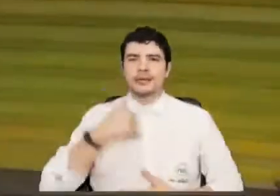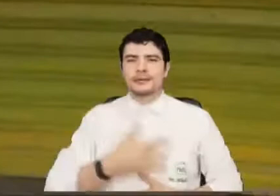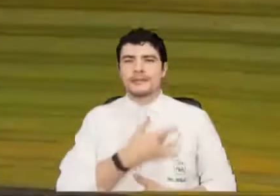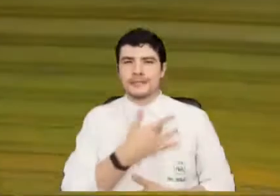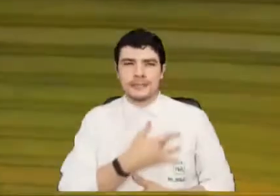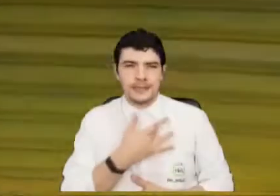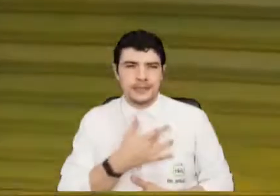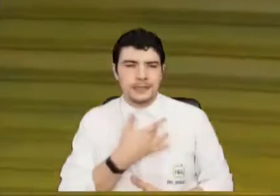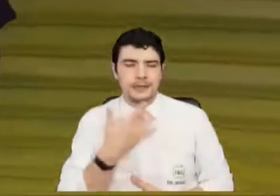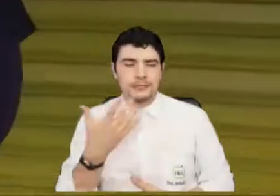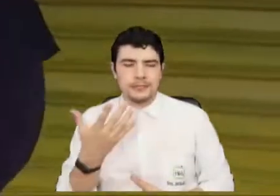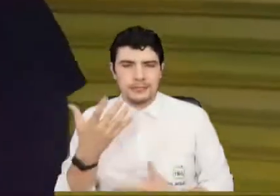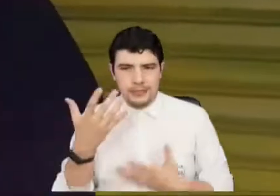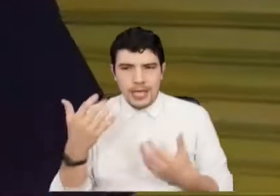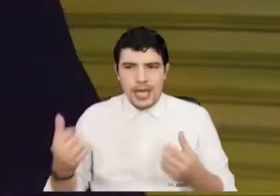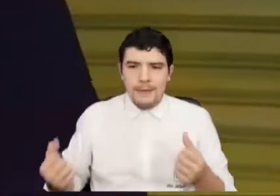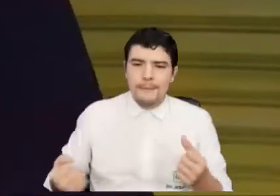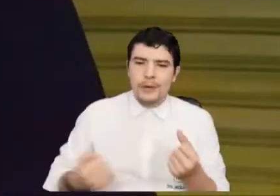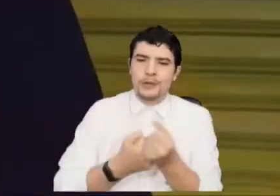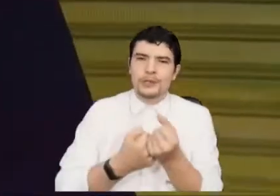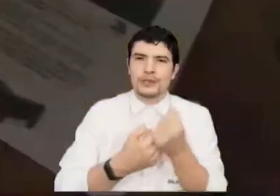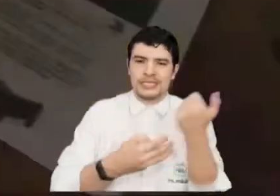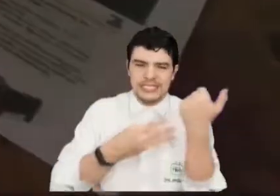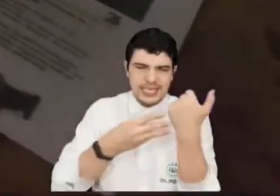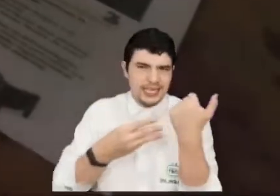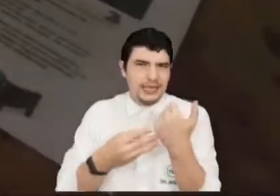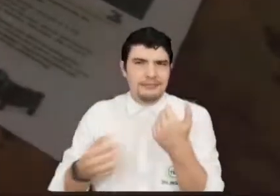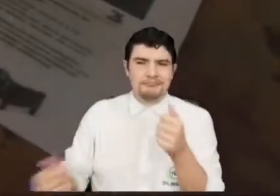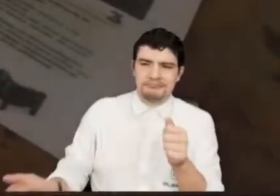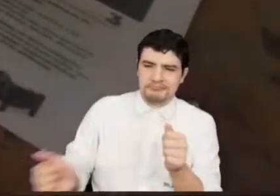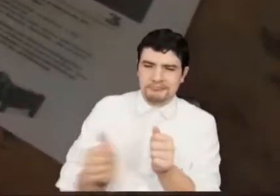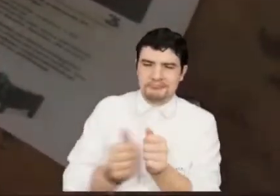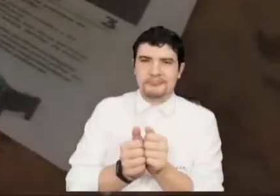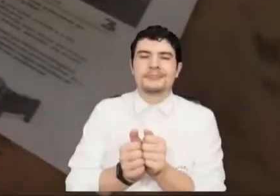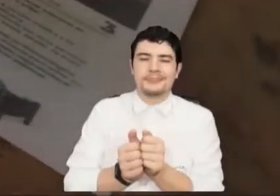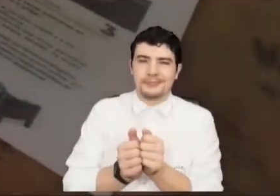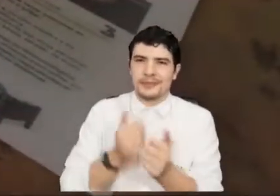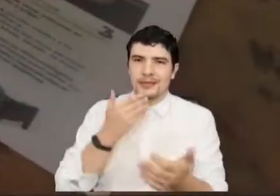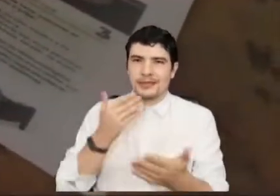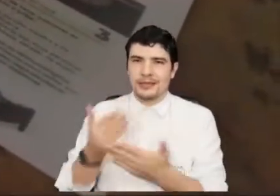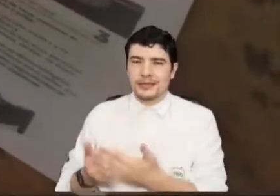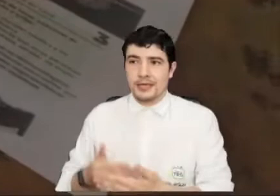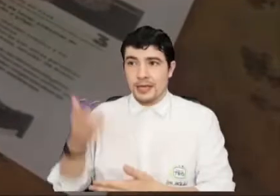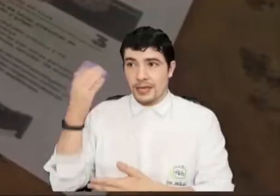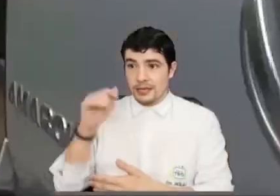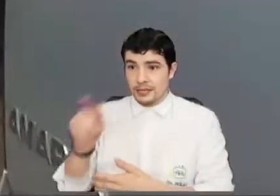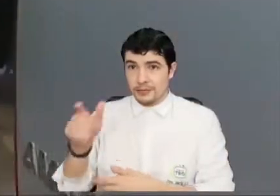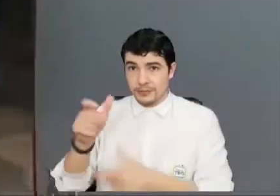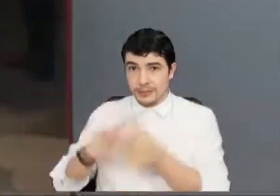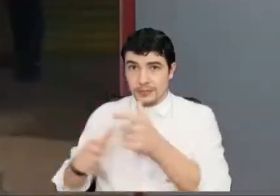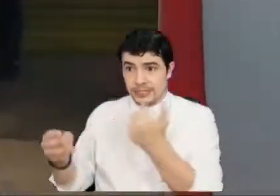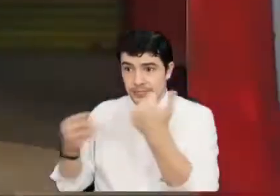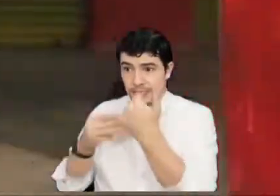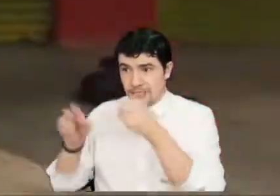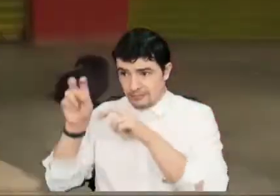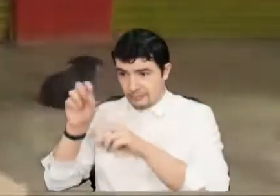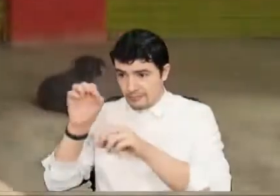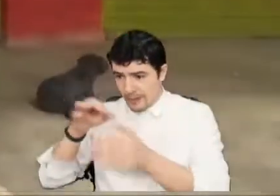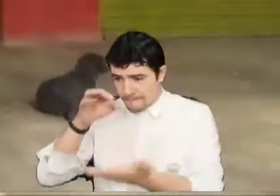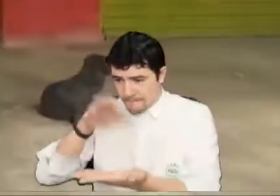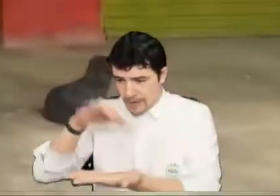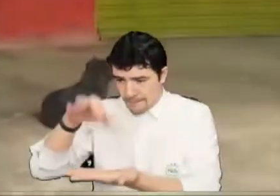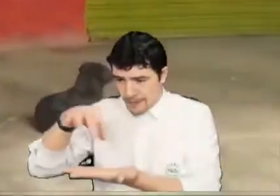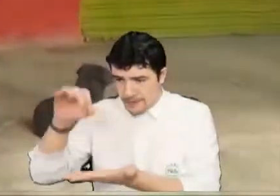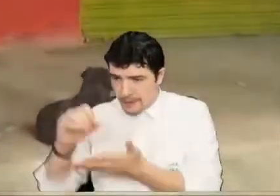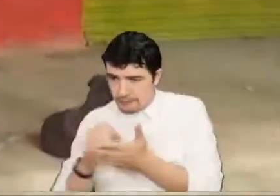por parte del Sena. Lo que en meses atrás fue cultivado por los aprendices del Sena, hoy es el alimento que llega a muchos